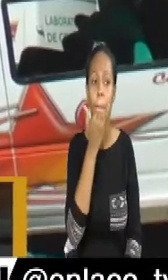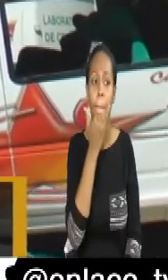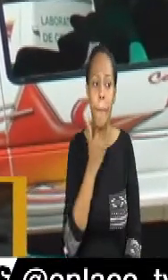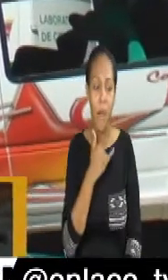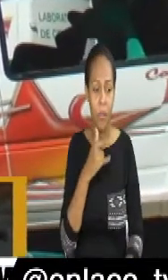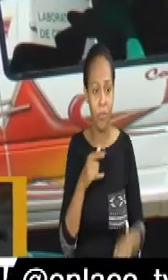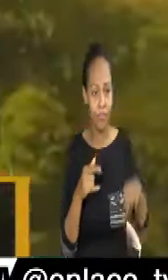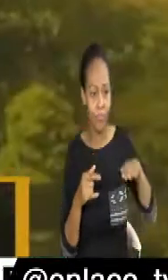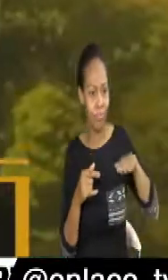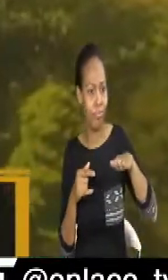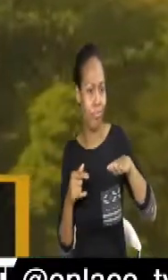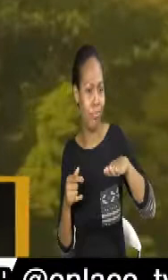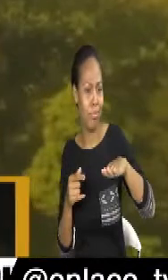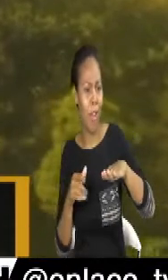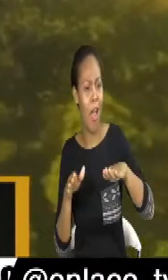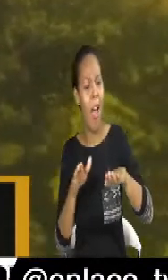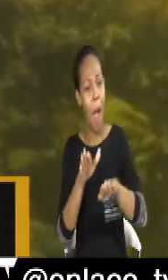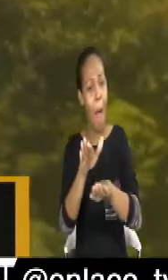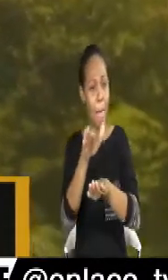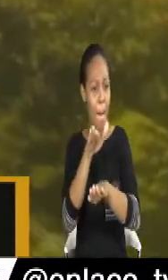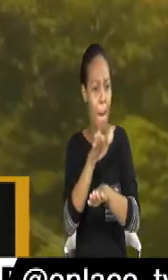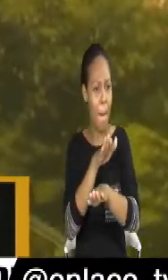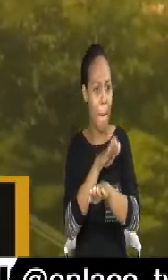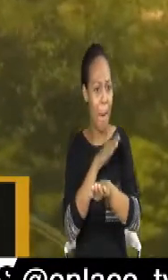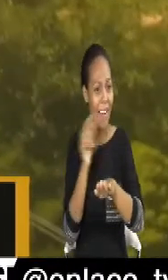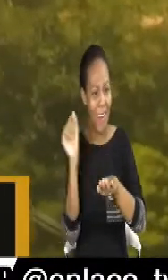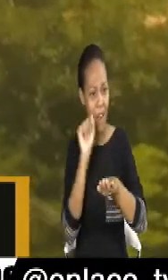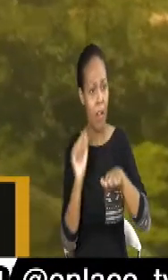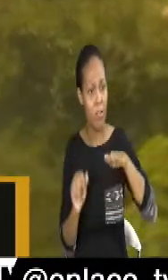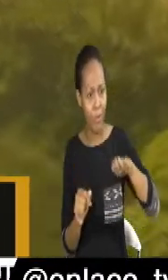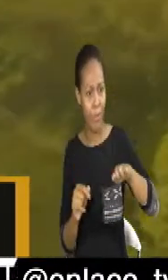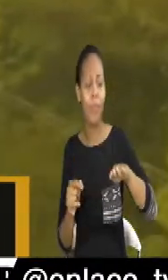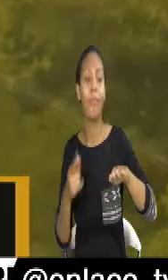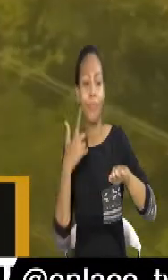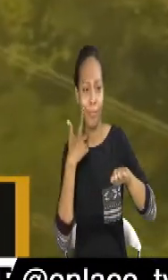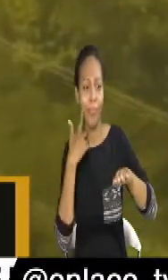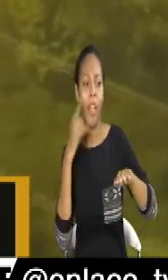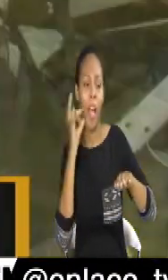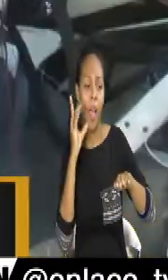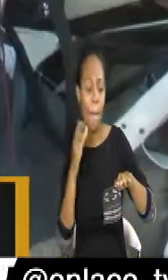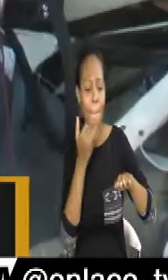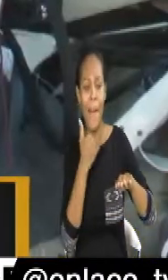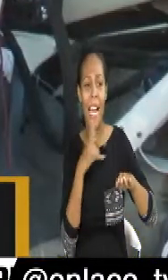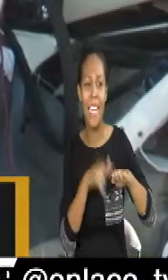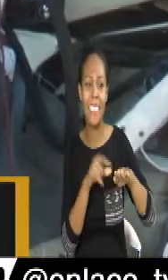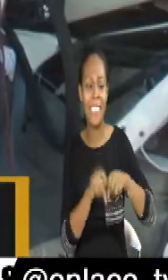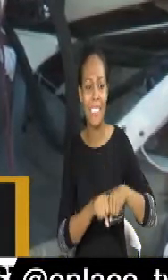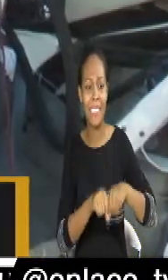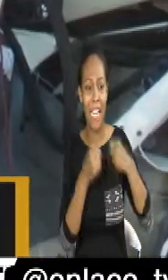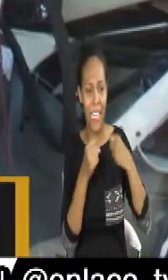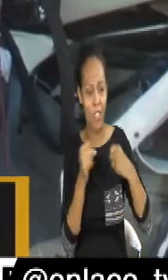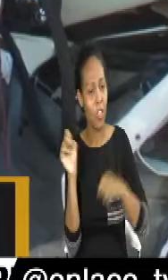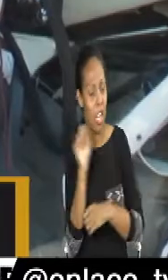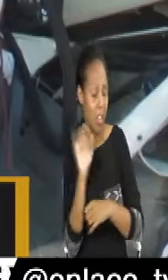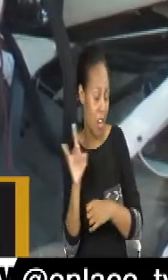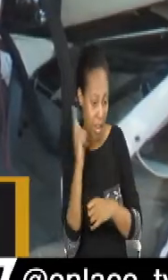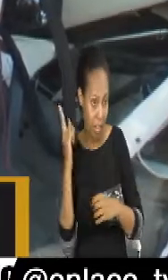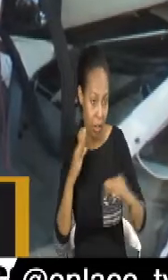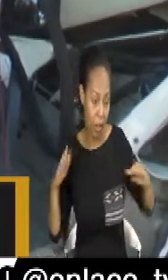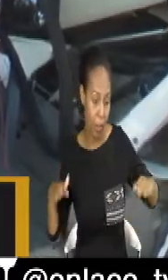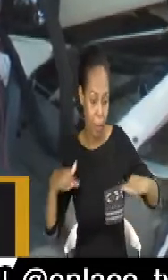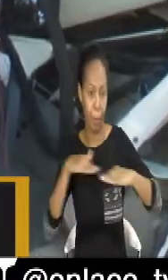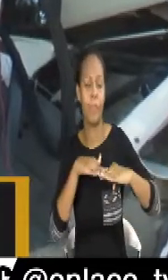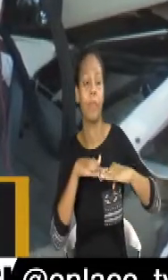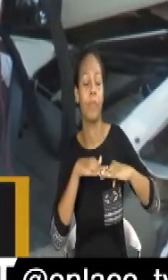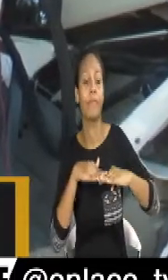tipo niñera sería la causa del grave accidente que paralizó ayer la troncal del Magdalena Medio a la altura de Barranca Bermeja. Accidente que dejó